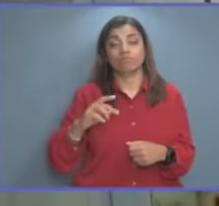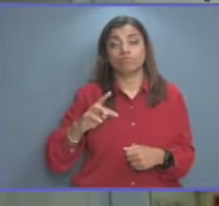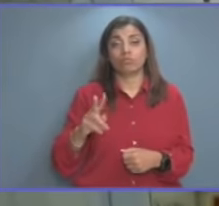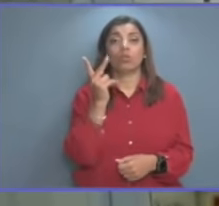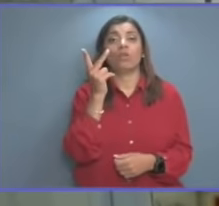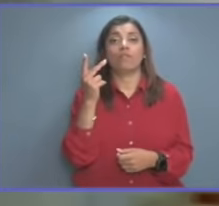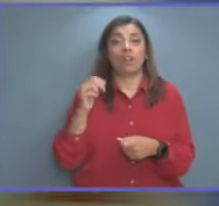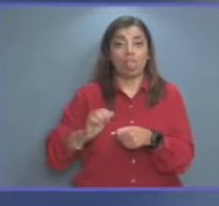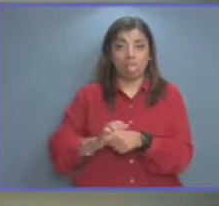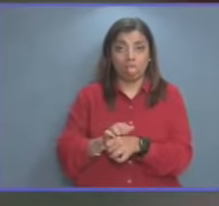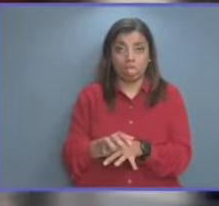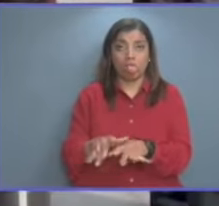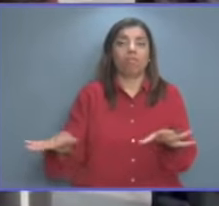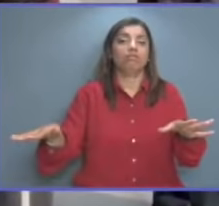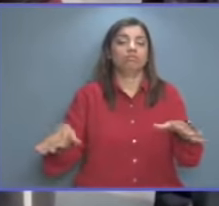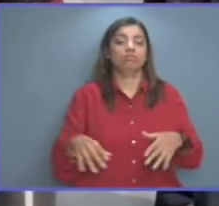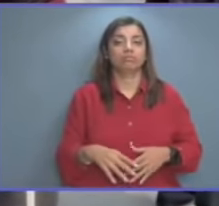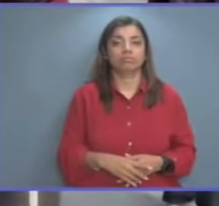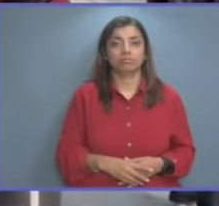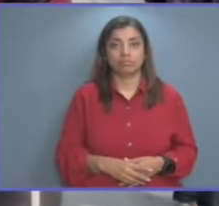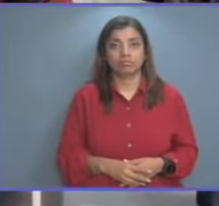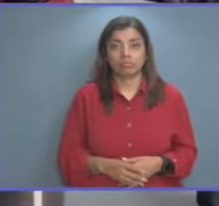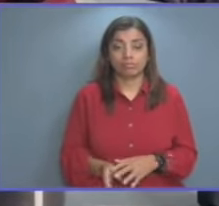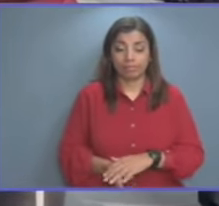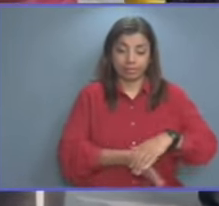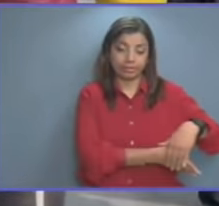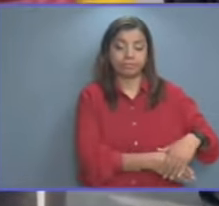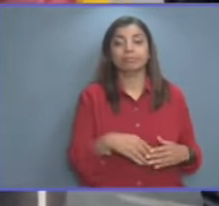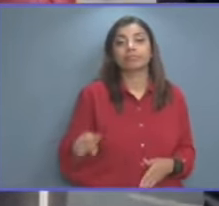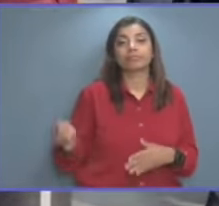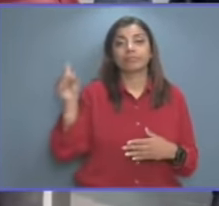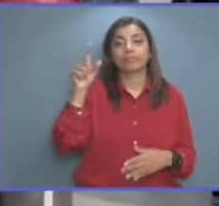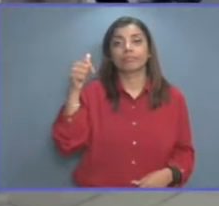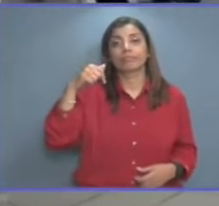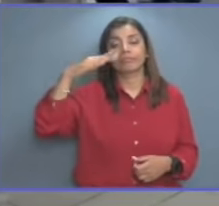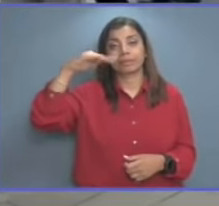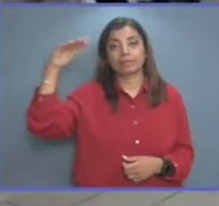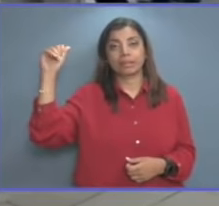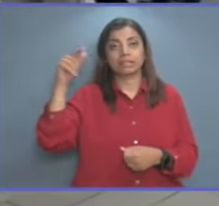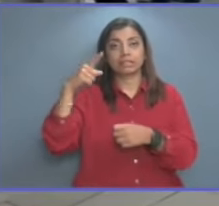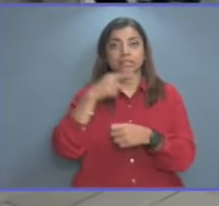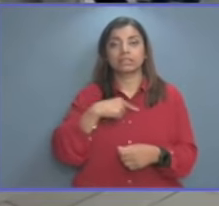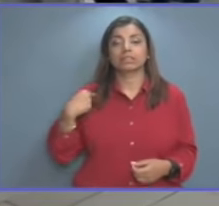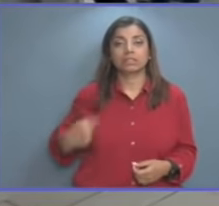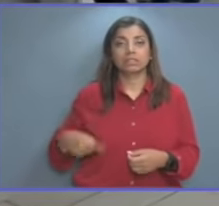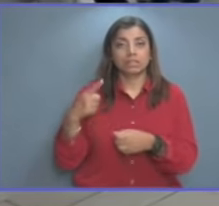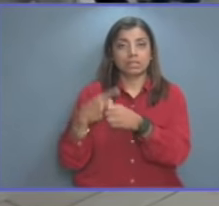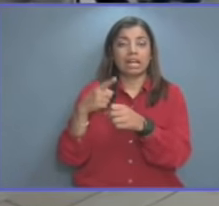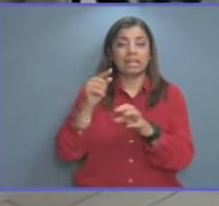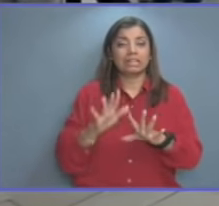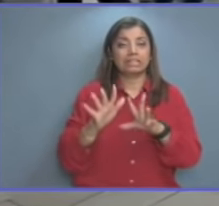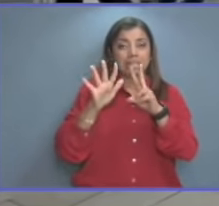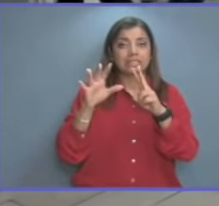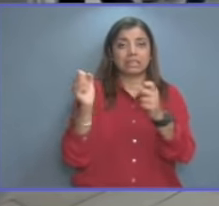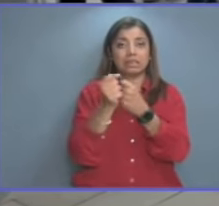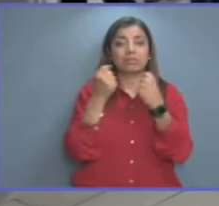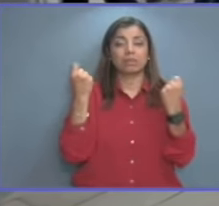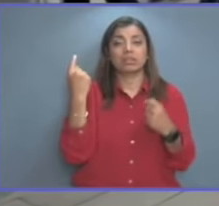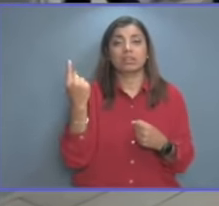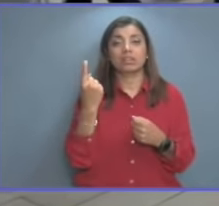infección las autoridades de la ciudad china de julión de unos 17 millones de habitantes